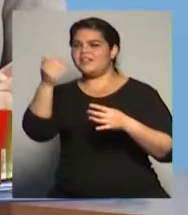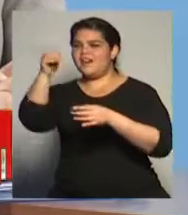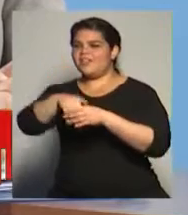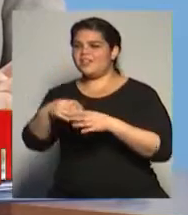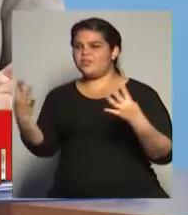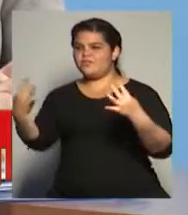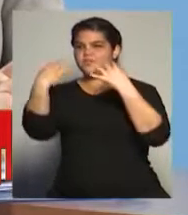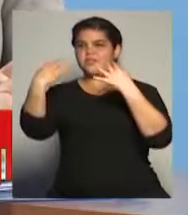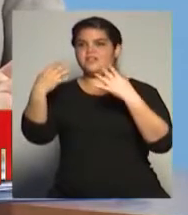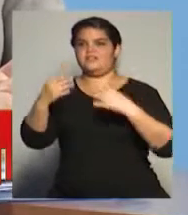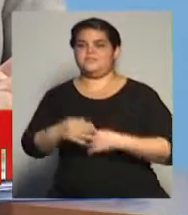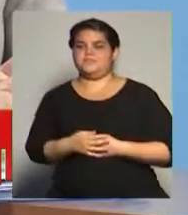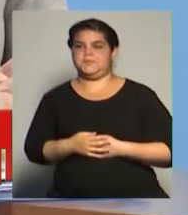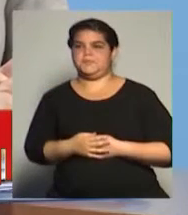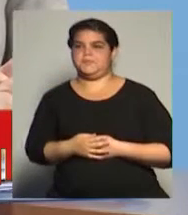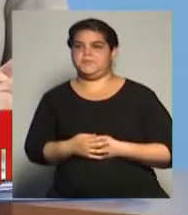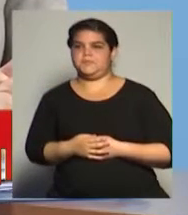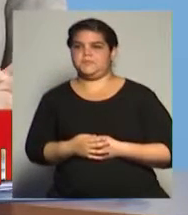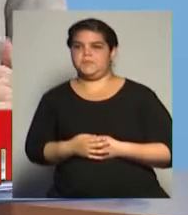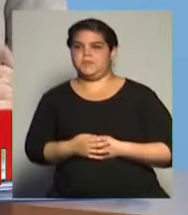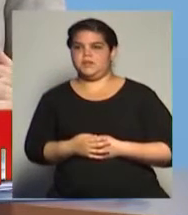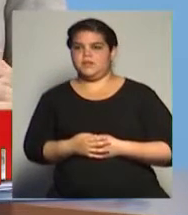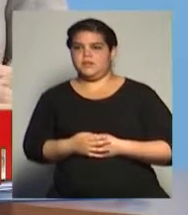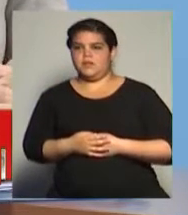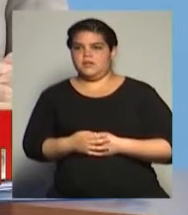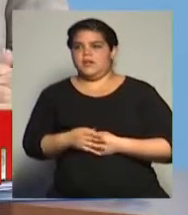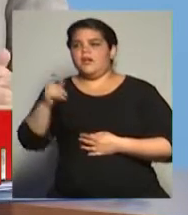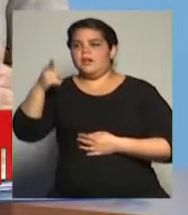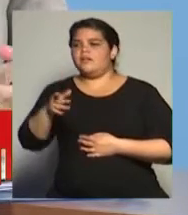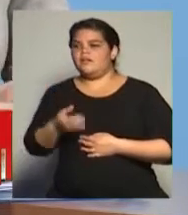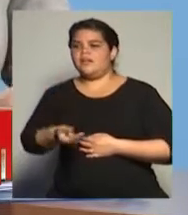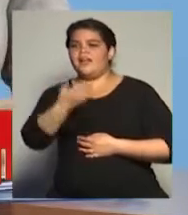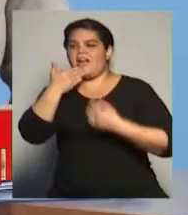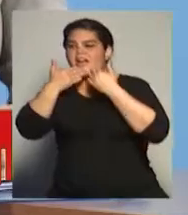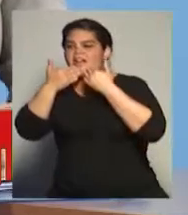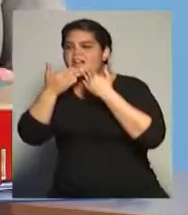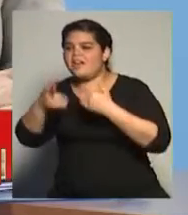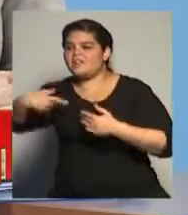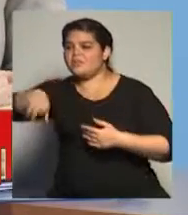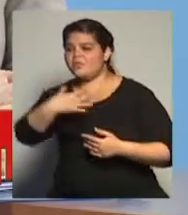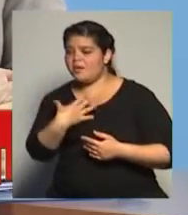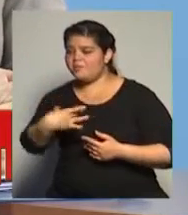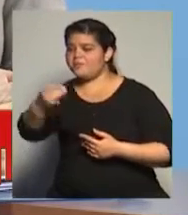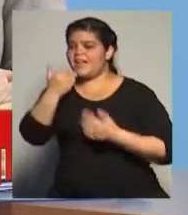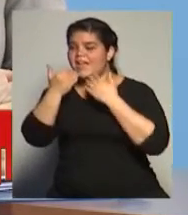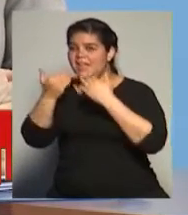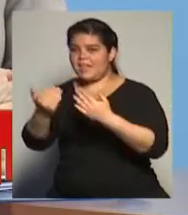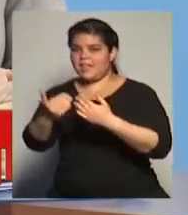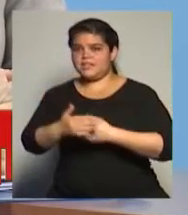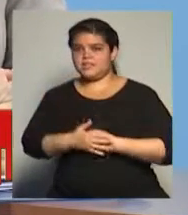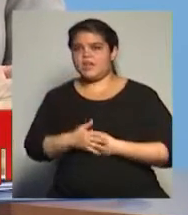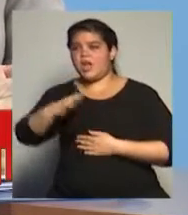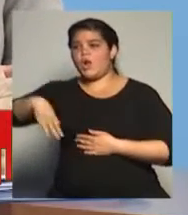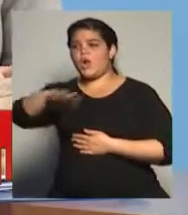estaban escuchando muy atentamente. Él dijo sentirse agradecido por esa invitación en la patria